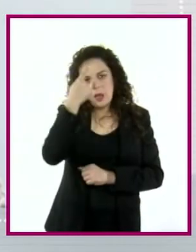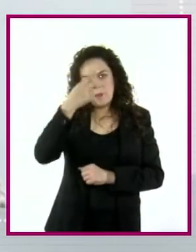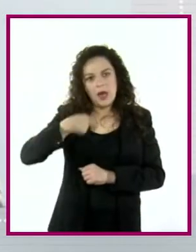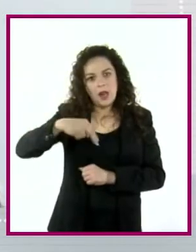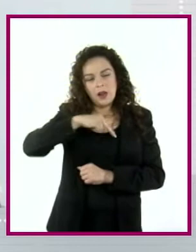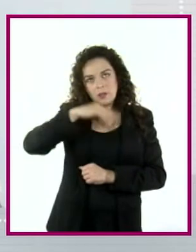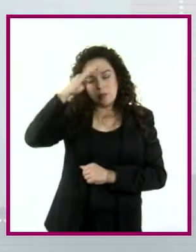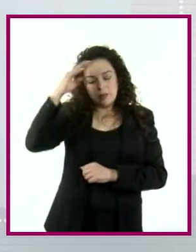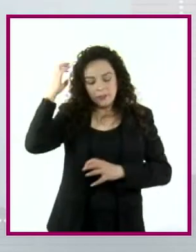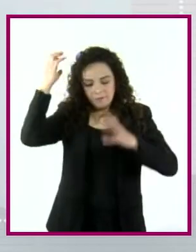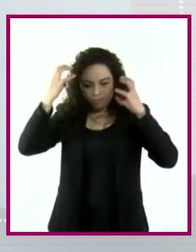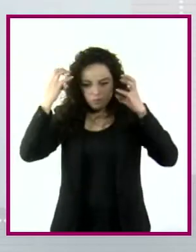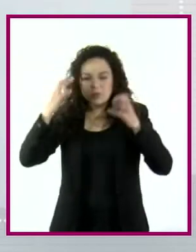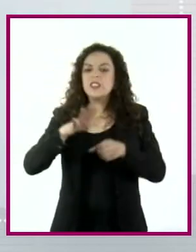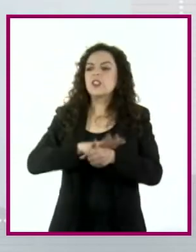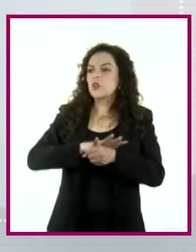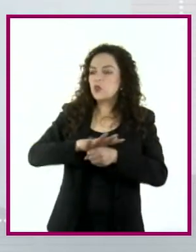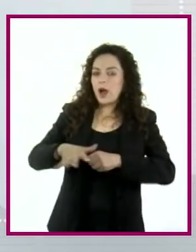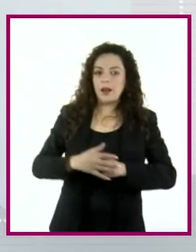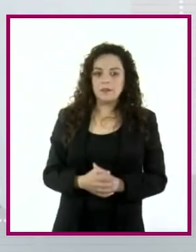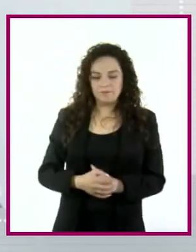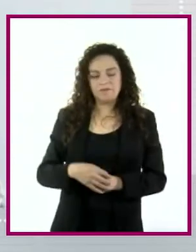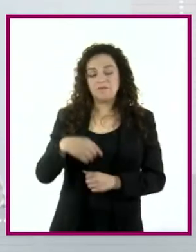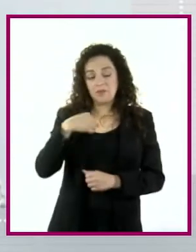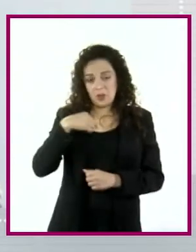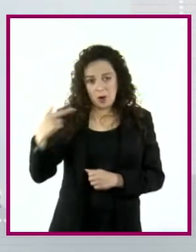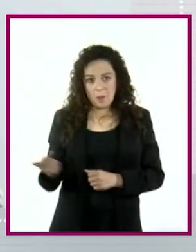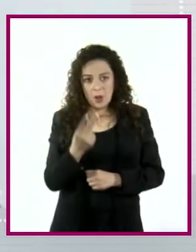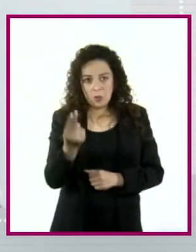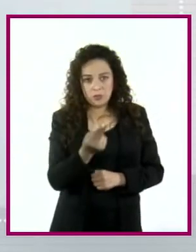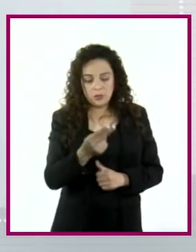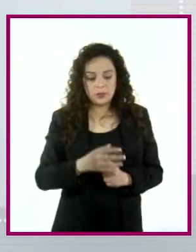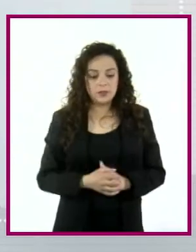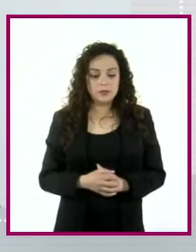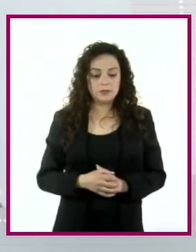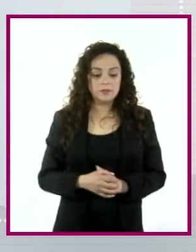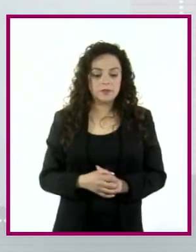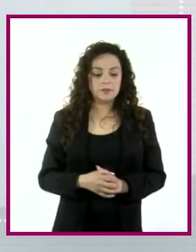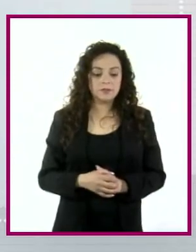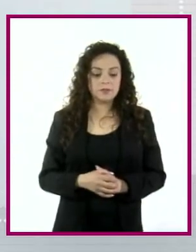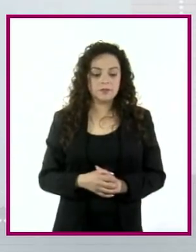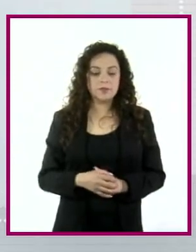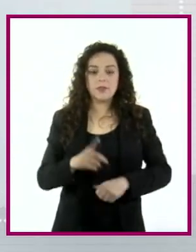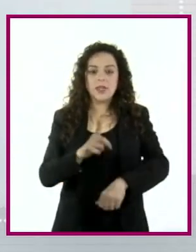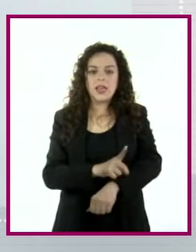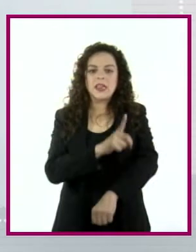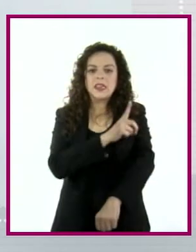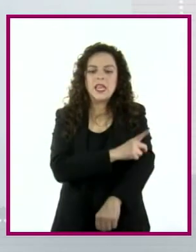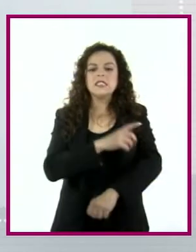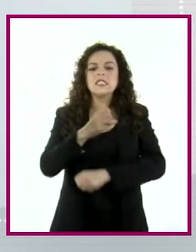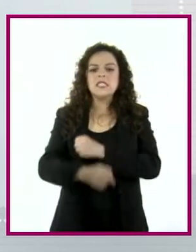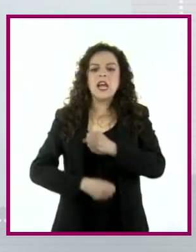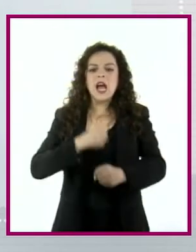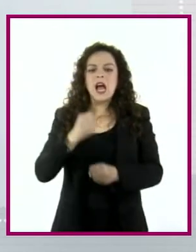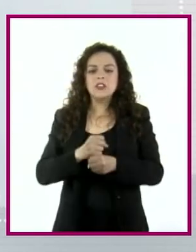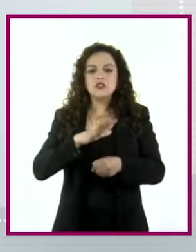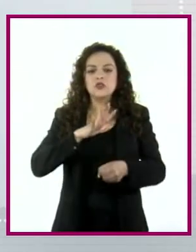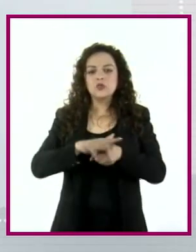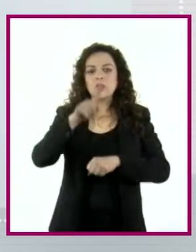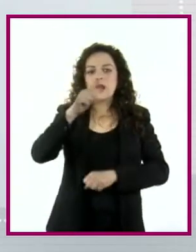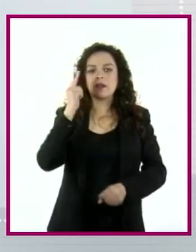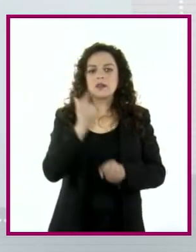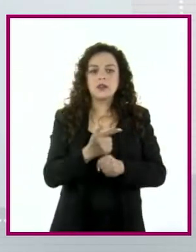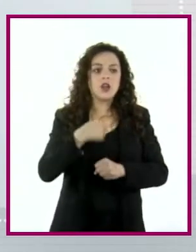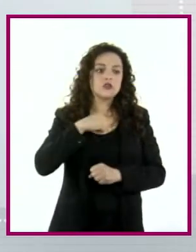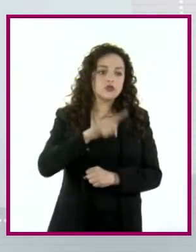sería? Mi pregunta para ustedes sería, ¿desde qué edad supieron que eran hombres o que